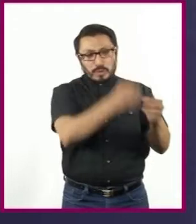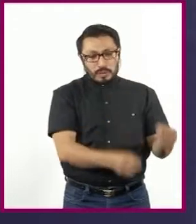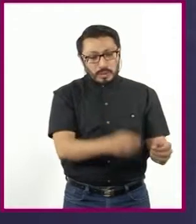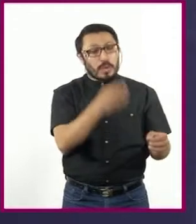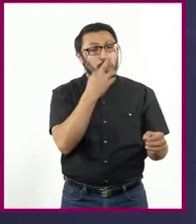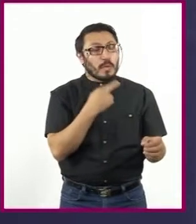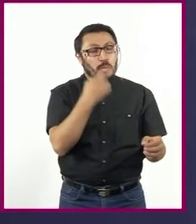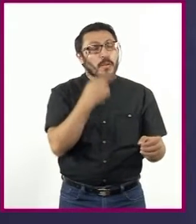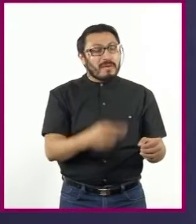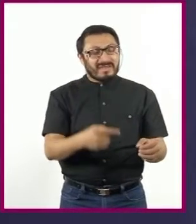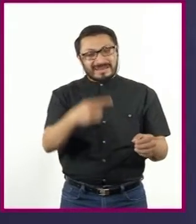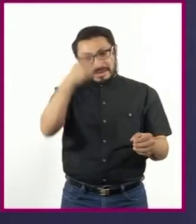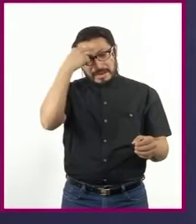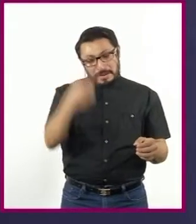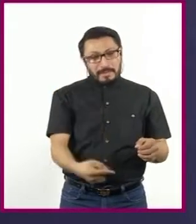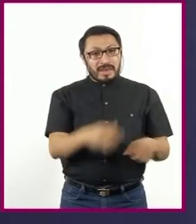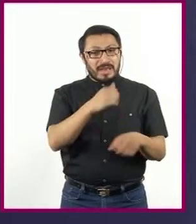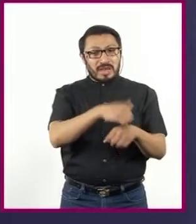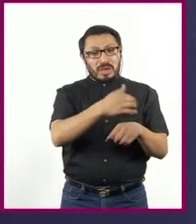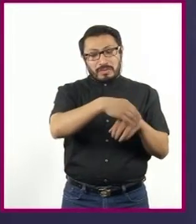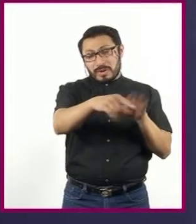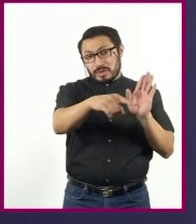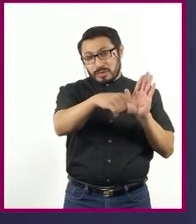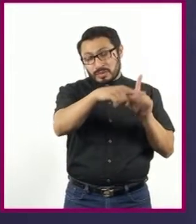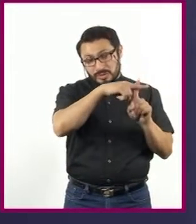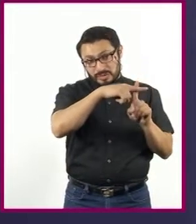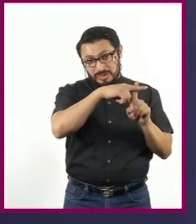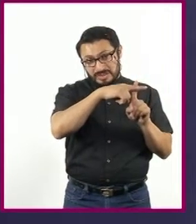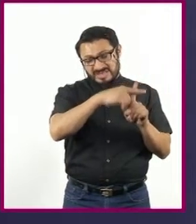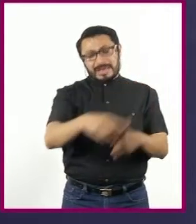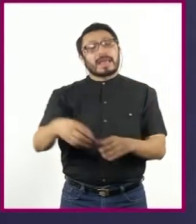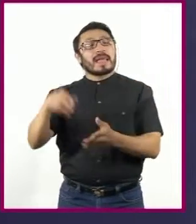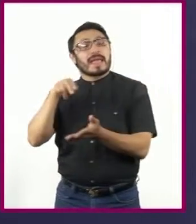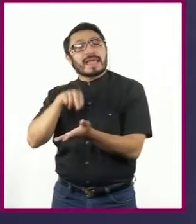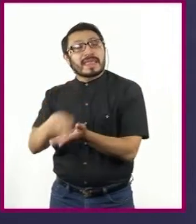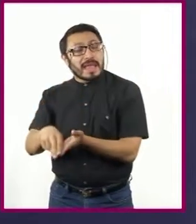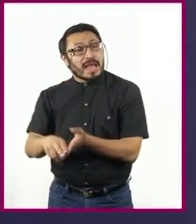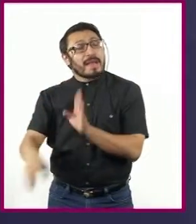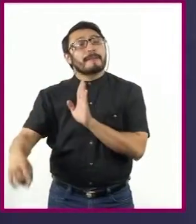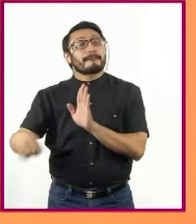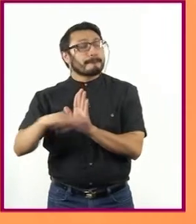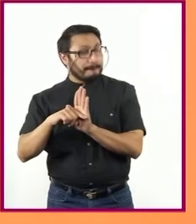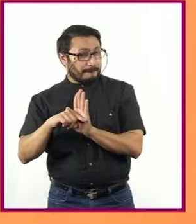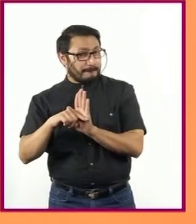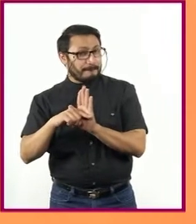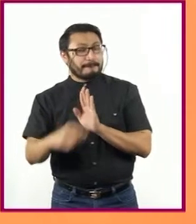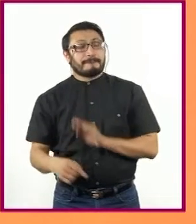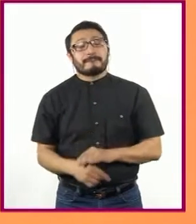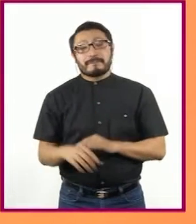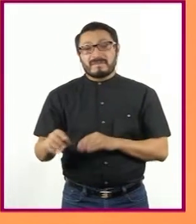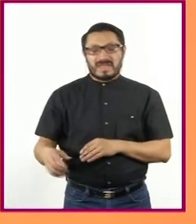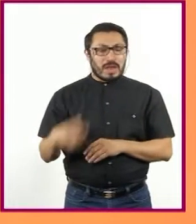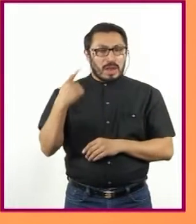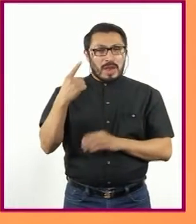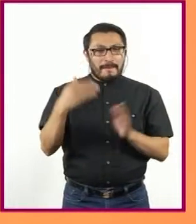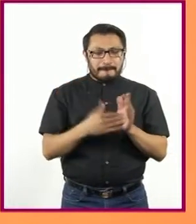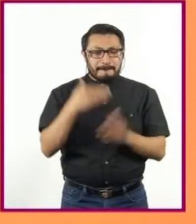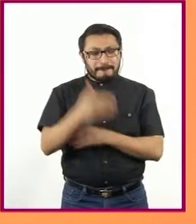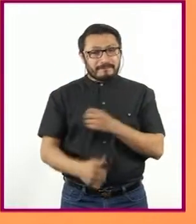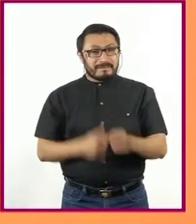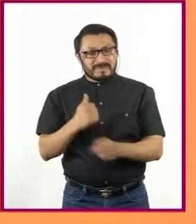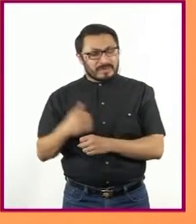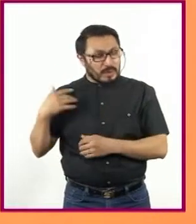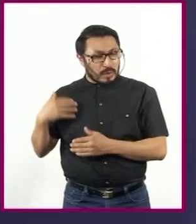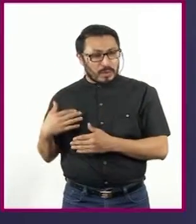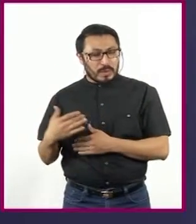rojas para indicar las cantidades positivas y negras para las negativas. Pasaron 1000 años, hasta el